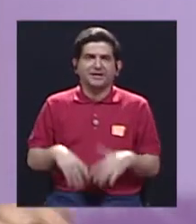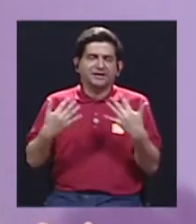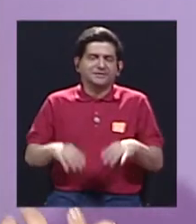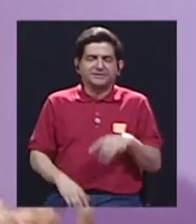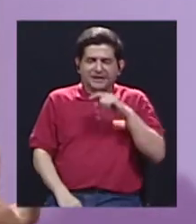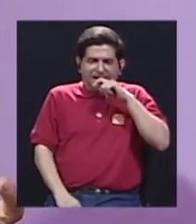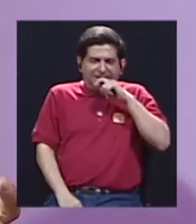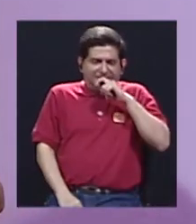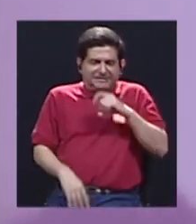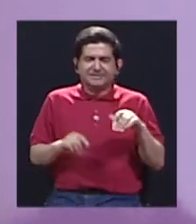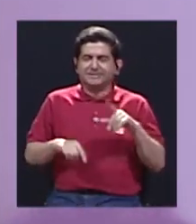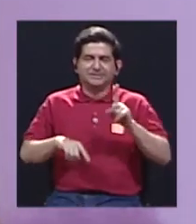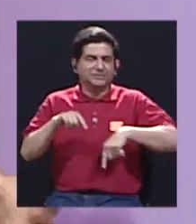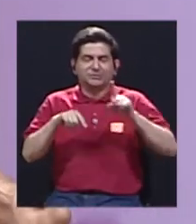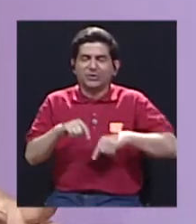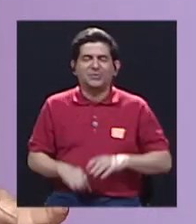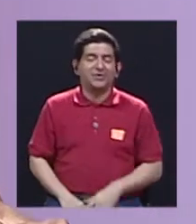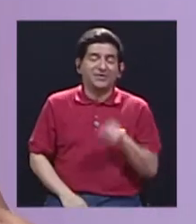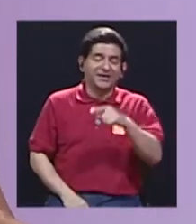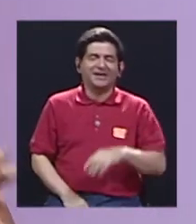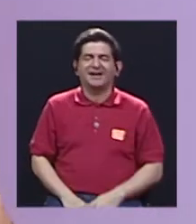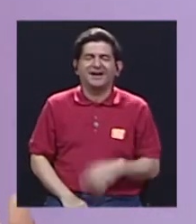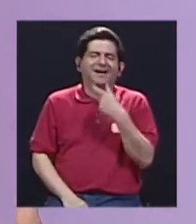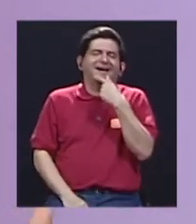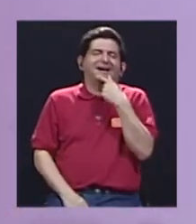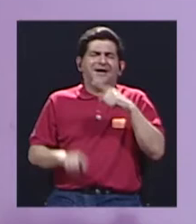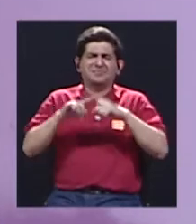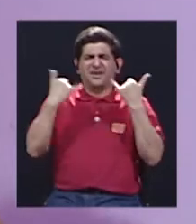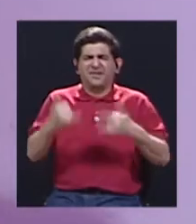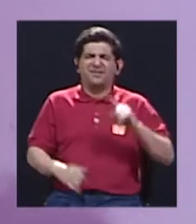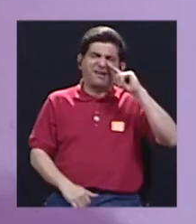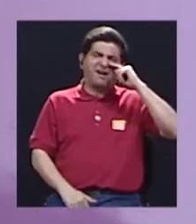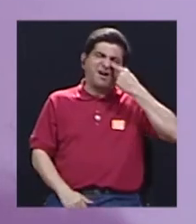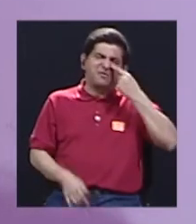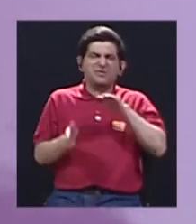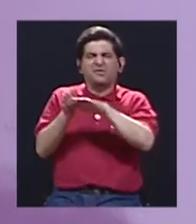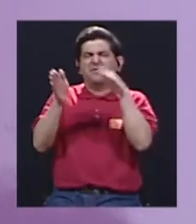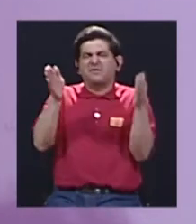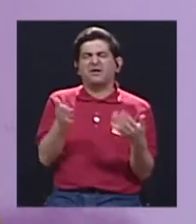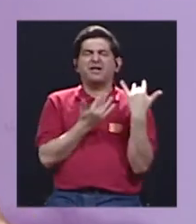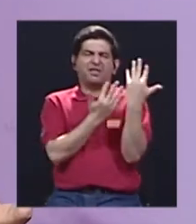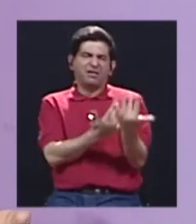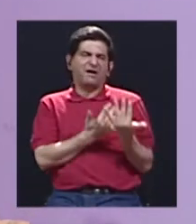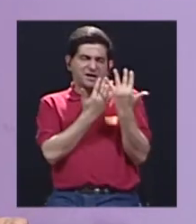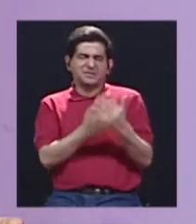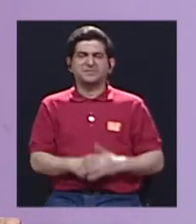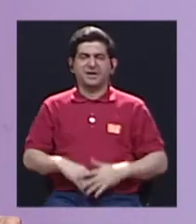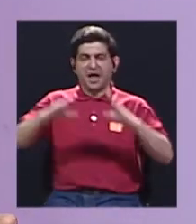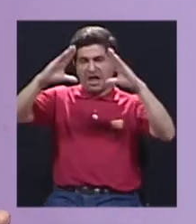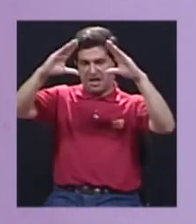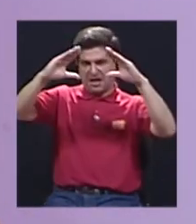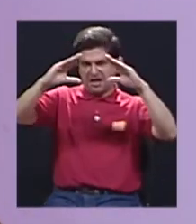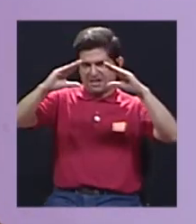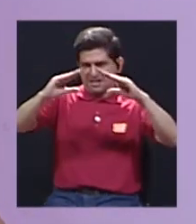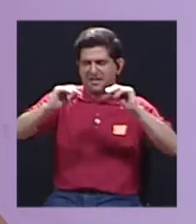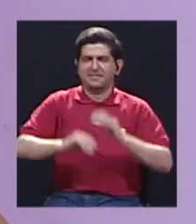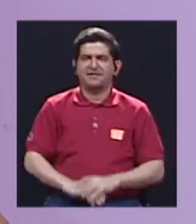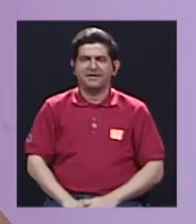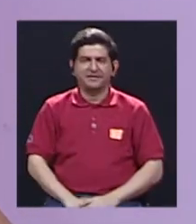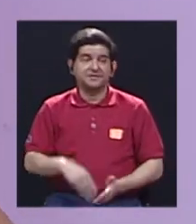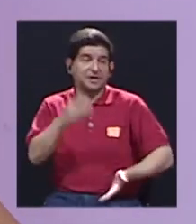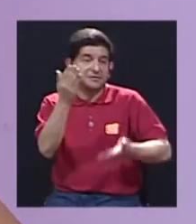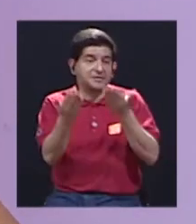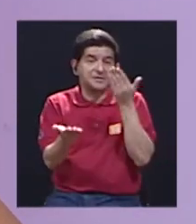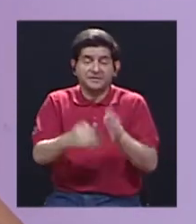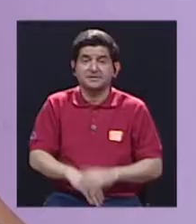reírse porque da cosquillas pero estaba empezando a aburrirse de estar ahí tendida esperando entonces un atardecer de esos